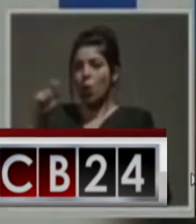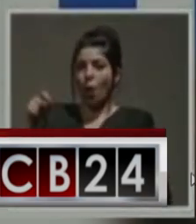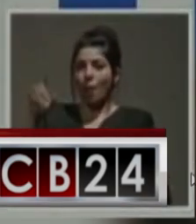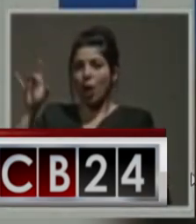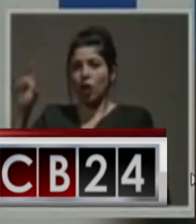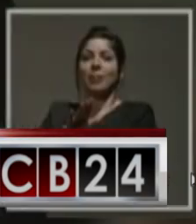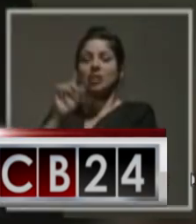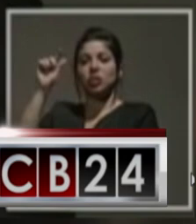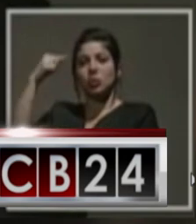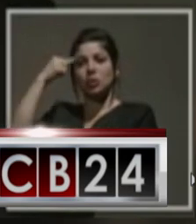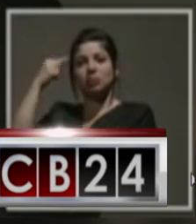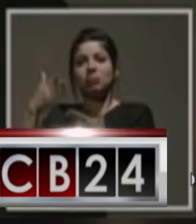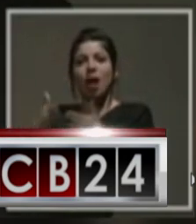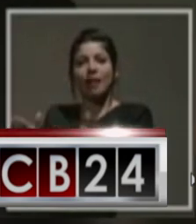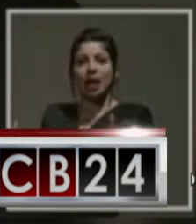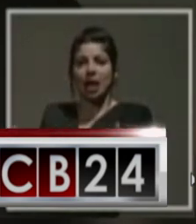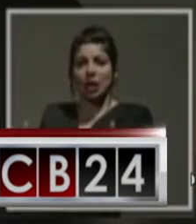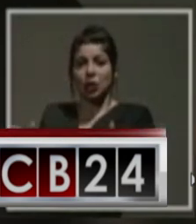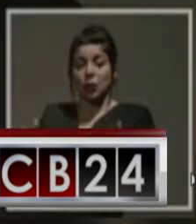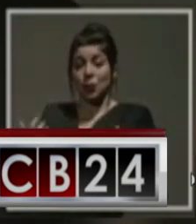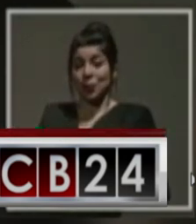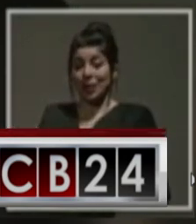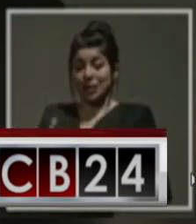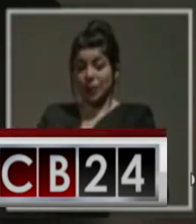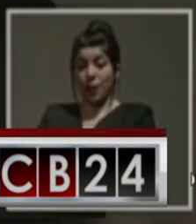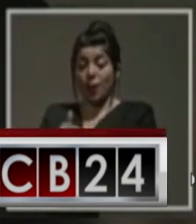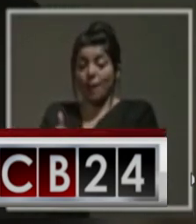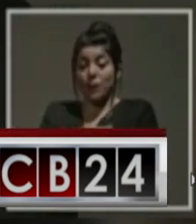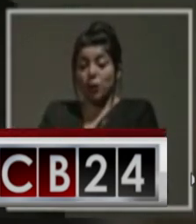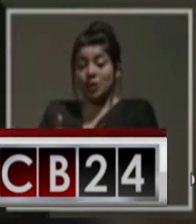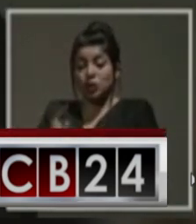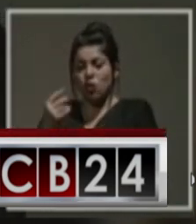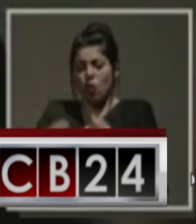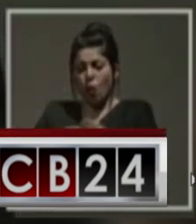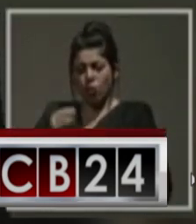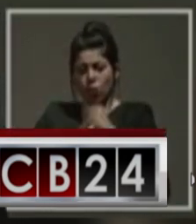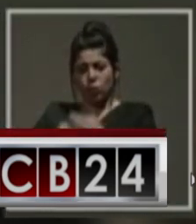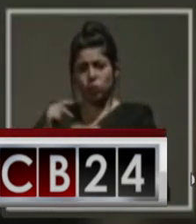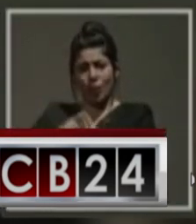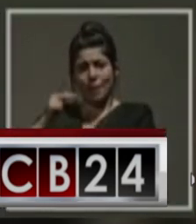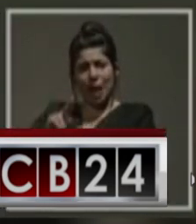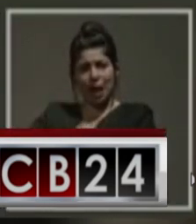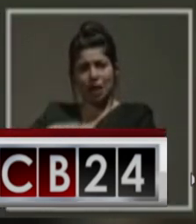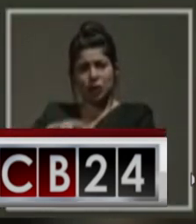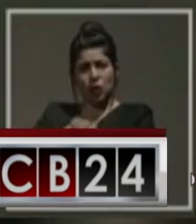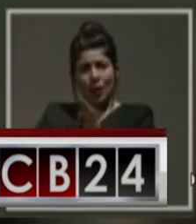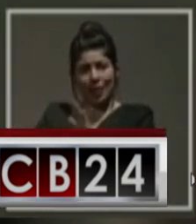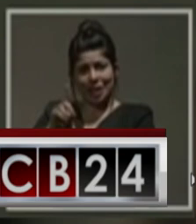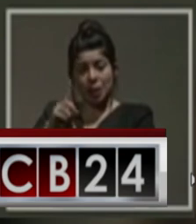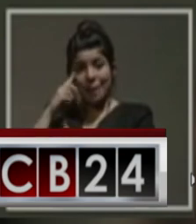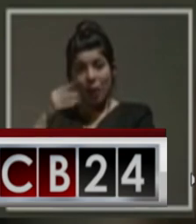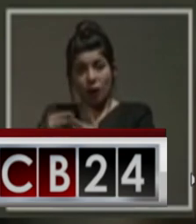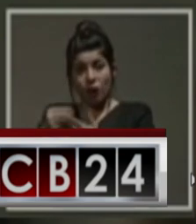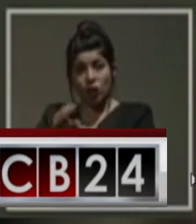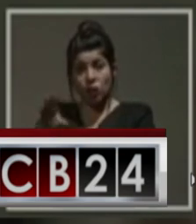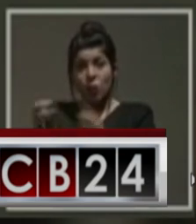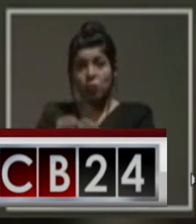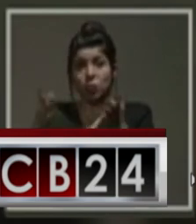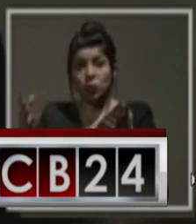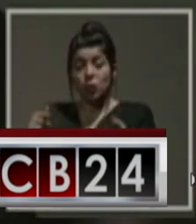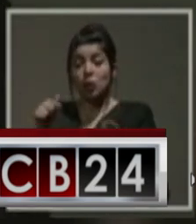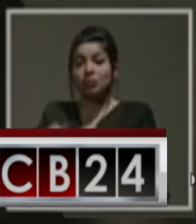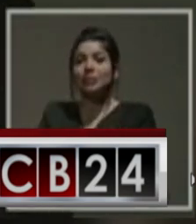puntos porcentuales. En esta ocasión, el proceso de construcción del Plan Nacional de Desarrollo y de Inversión Pública se